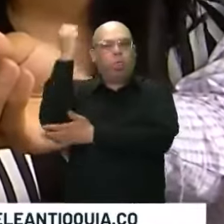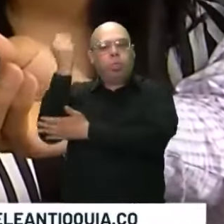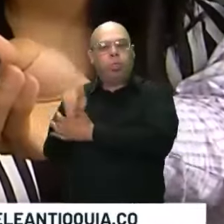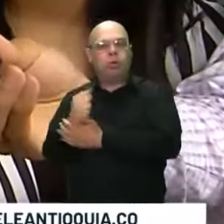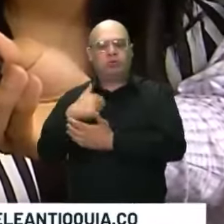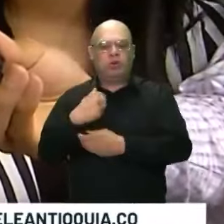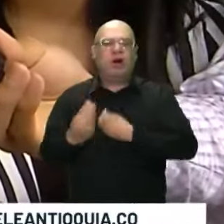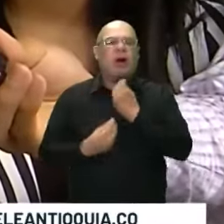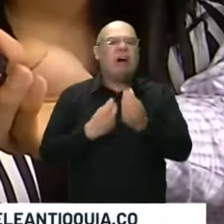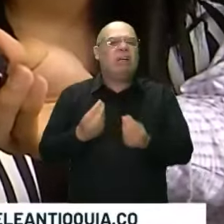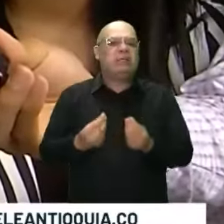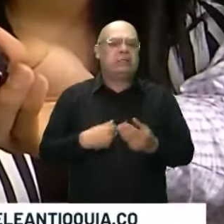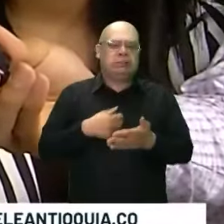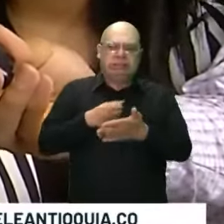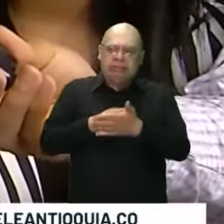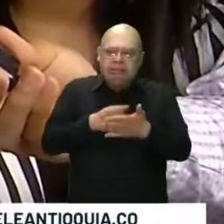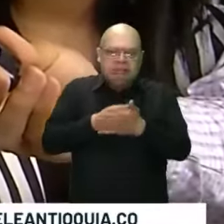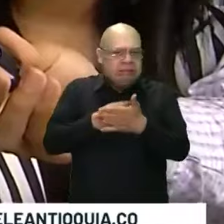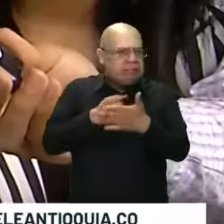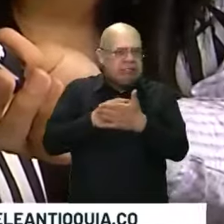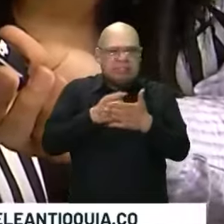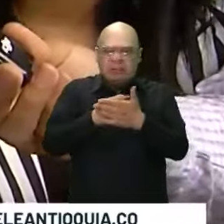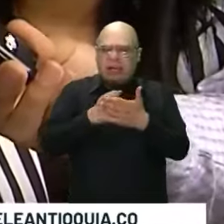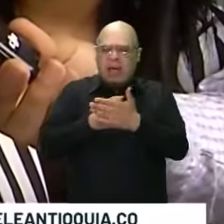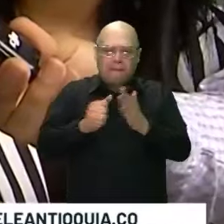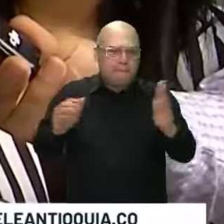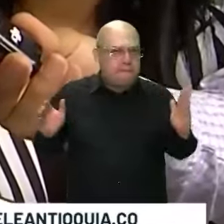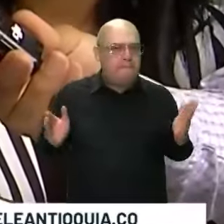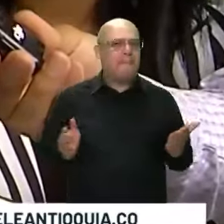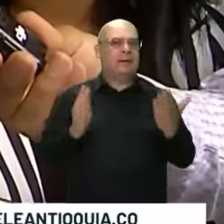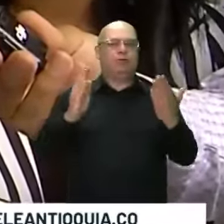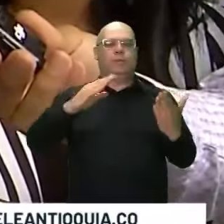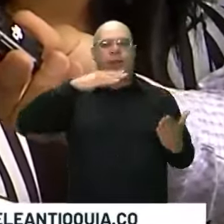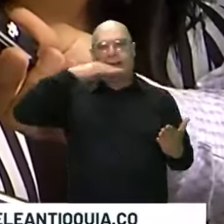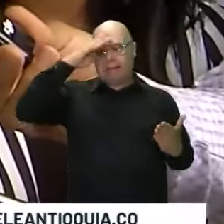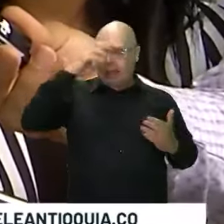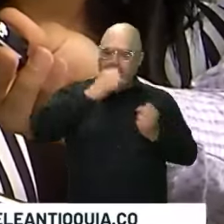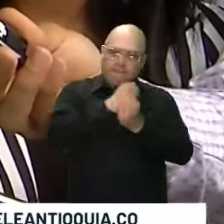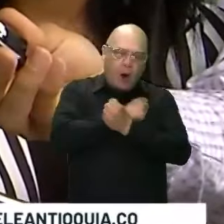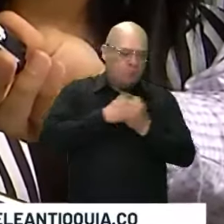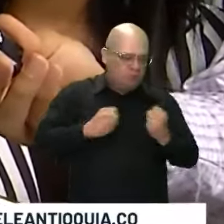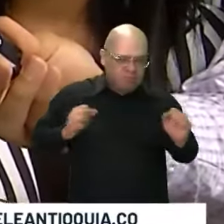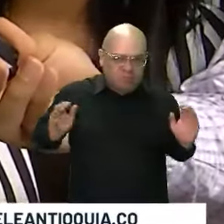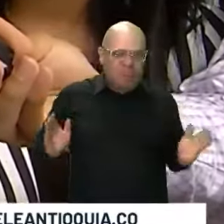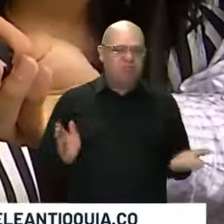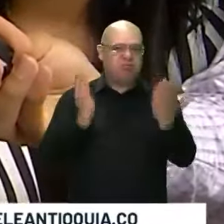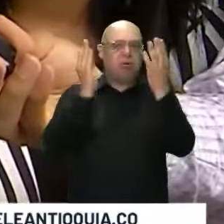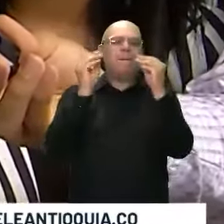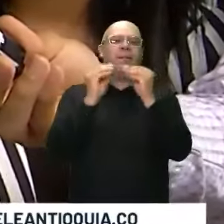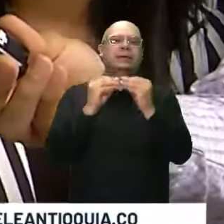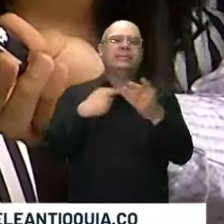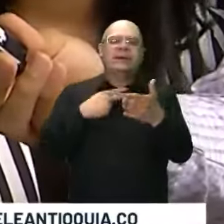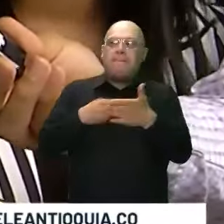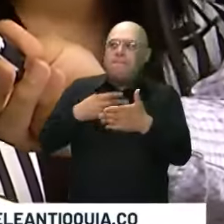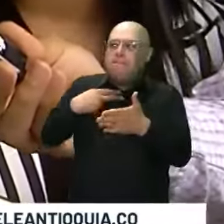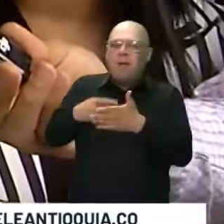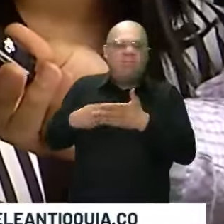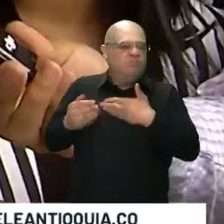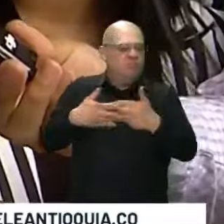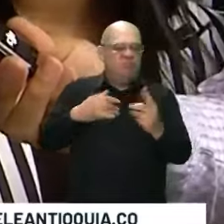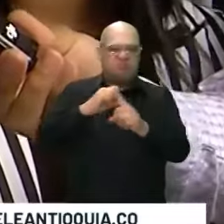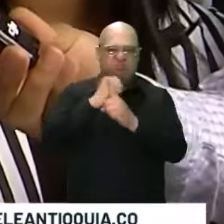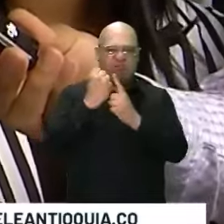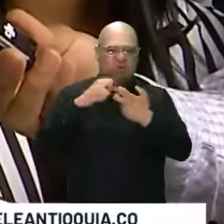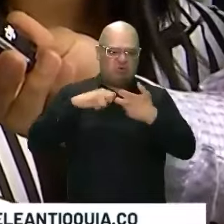Es trabajar más duro, con más apoyo por Medellín, con más intensidad, superar todas esas problemáticas sociales y